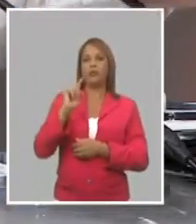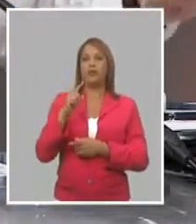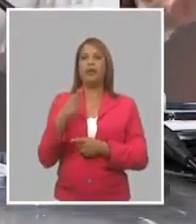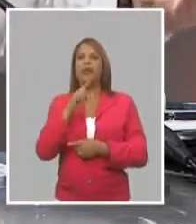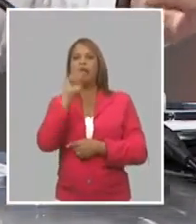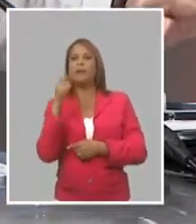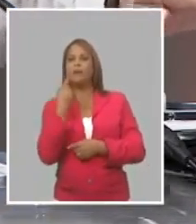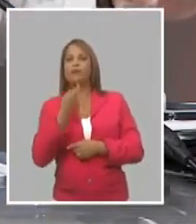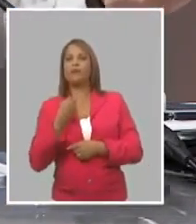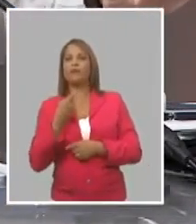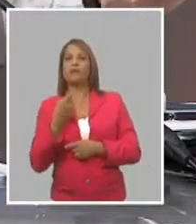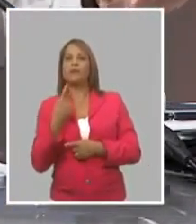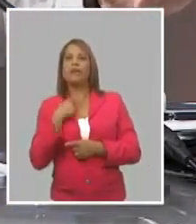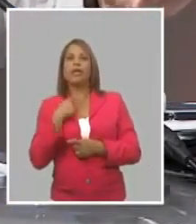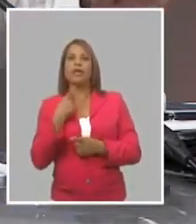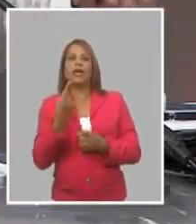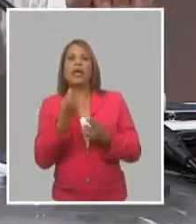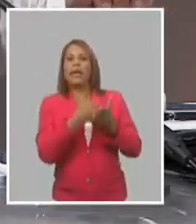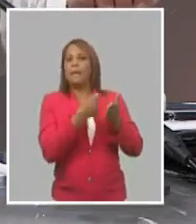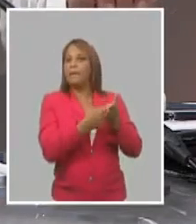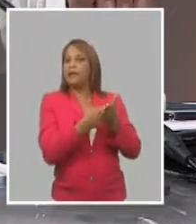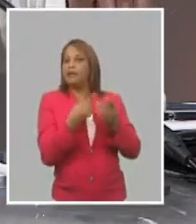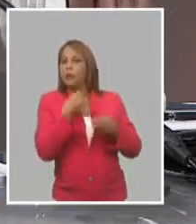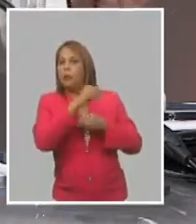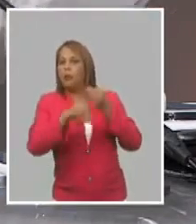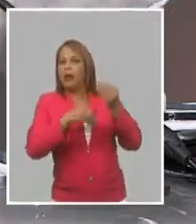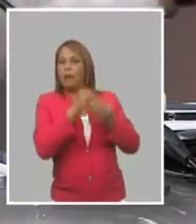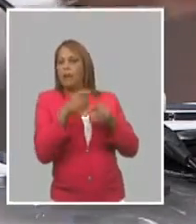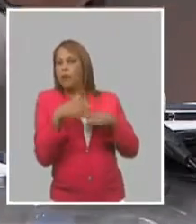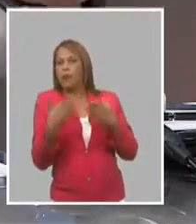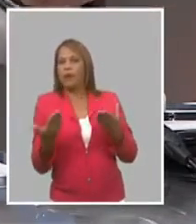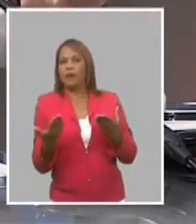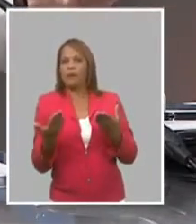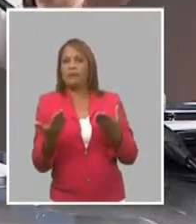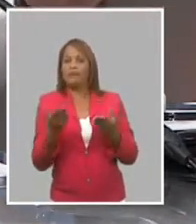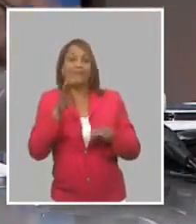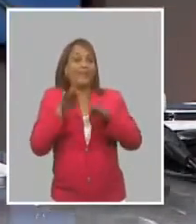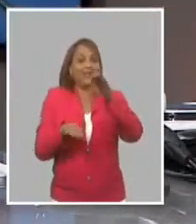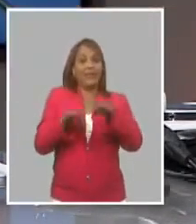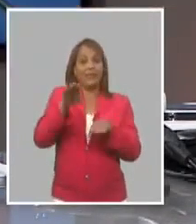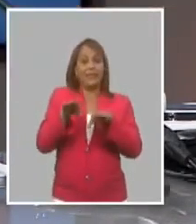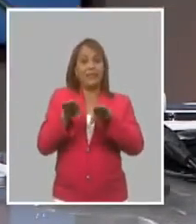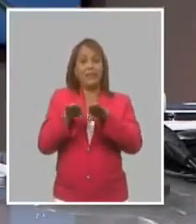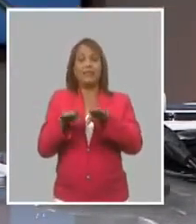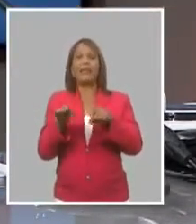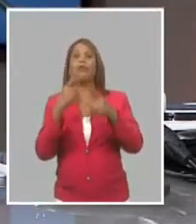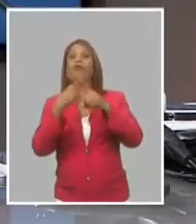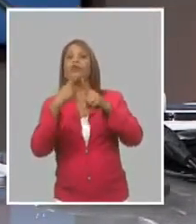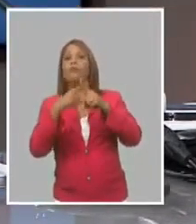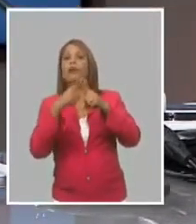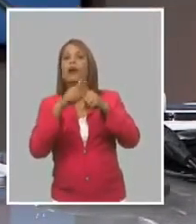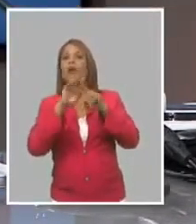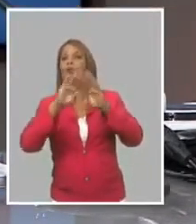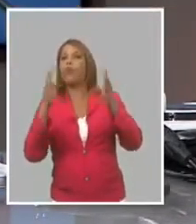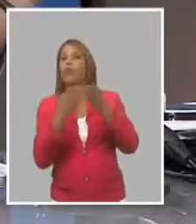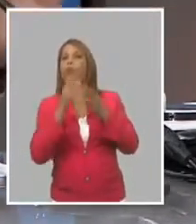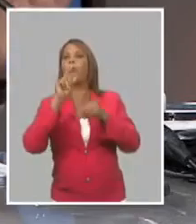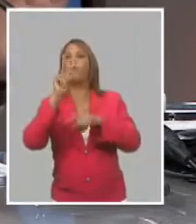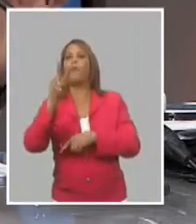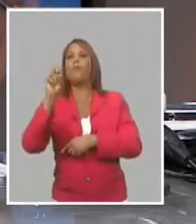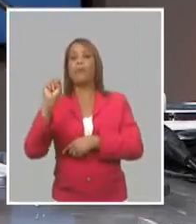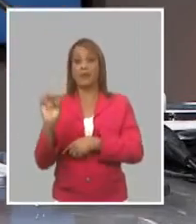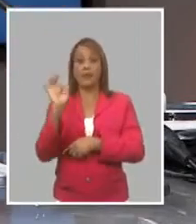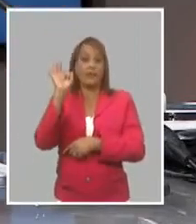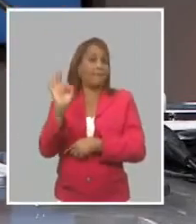es, ¿este precio qué tipo de cambio expresa si todo lo importado no se multiplicó por 20? Entonces,